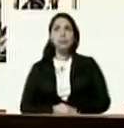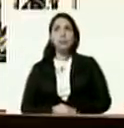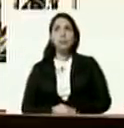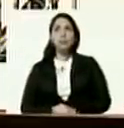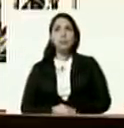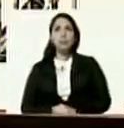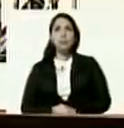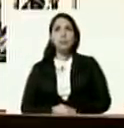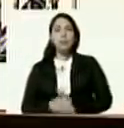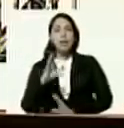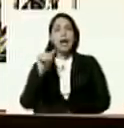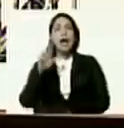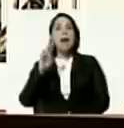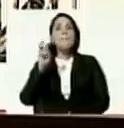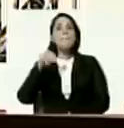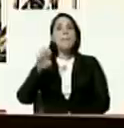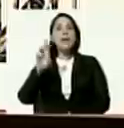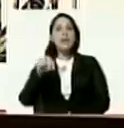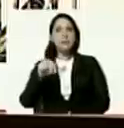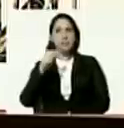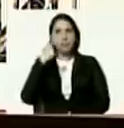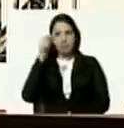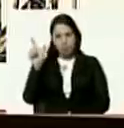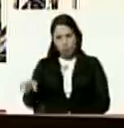Carmen Teresa,